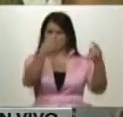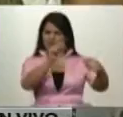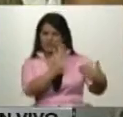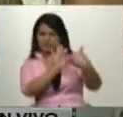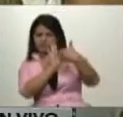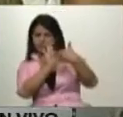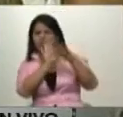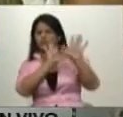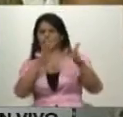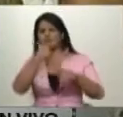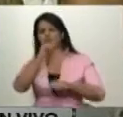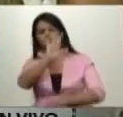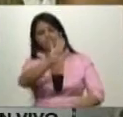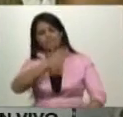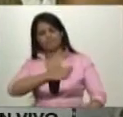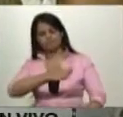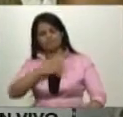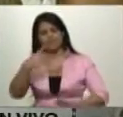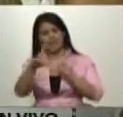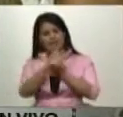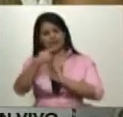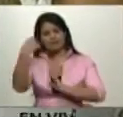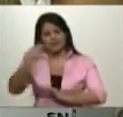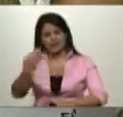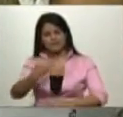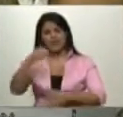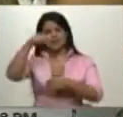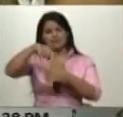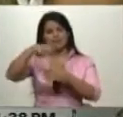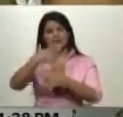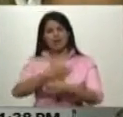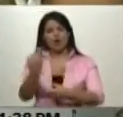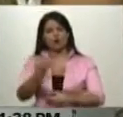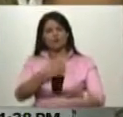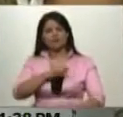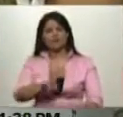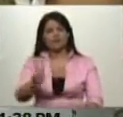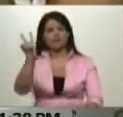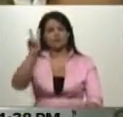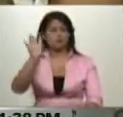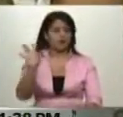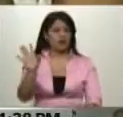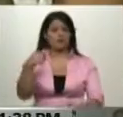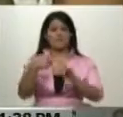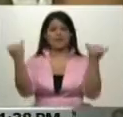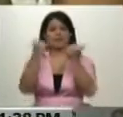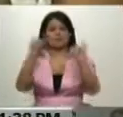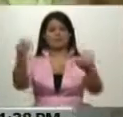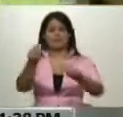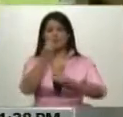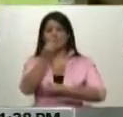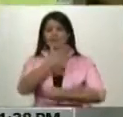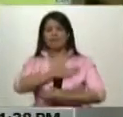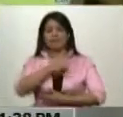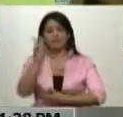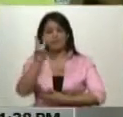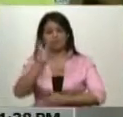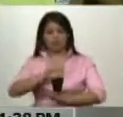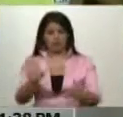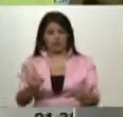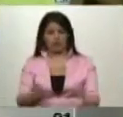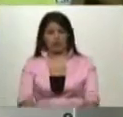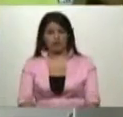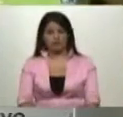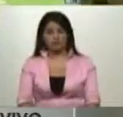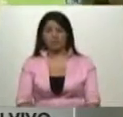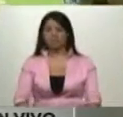nuestra propia producción de semillas, garantizar el abastecimiento de semillas a nivel nacional y por ende, bueno, la soberanía alimentaria. Y bueno, entre sus elementos